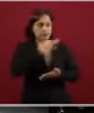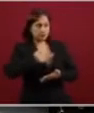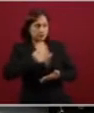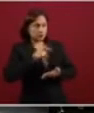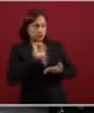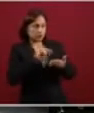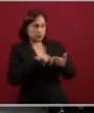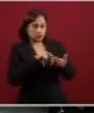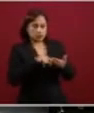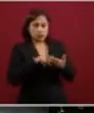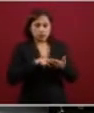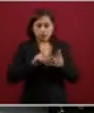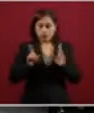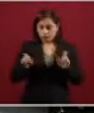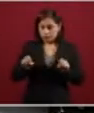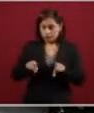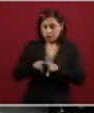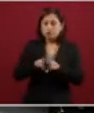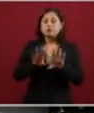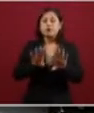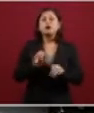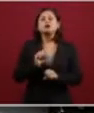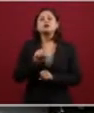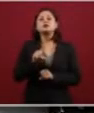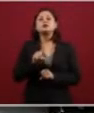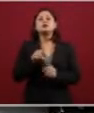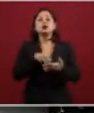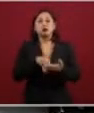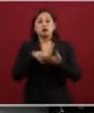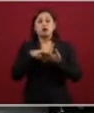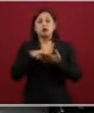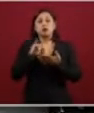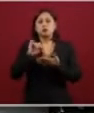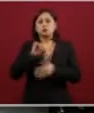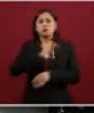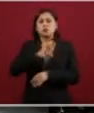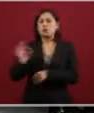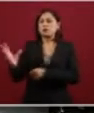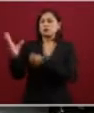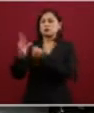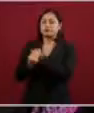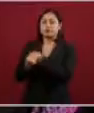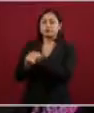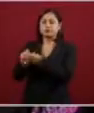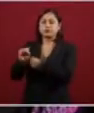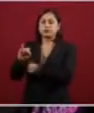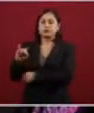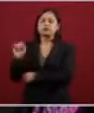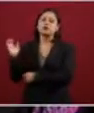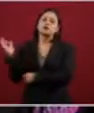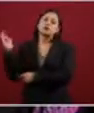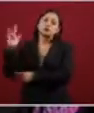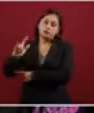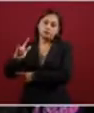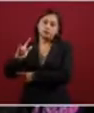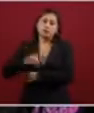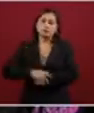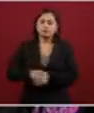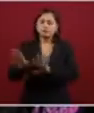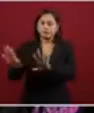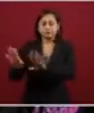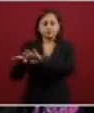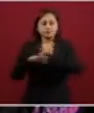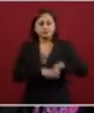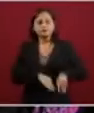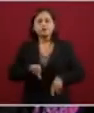la misma información, que pudiéramos pasar por un tramo de espacio aéreo. Bueno, tensión con Estados Unidos, decía usted. A